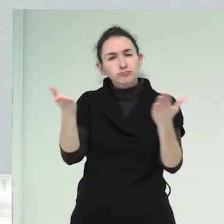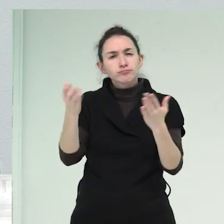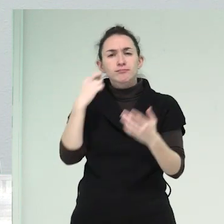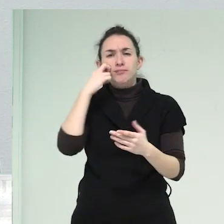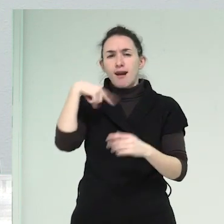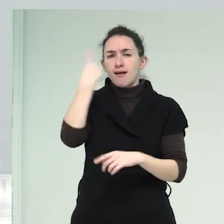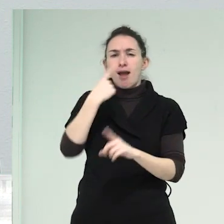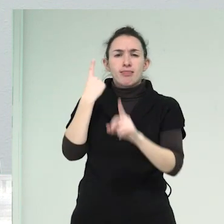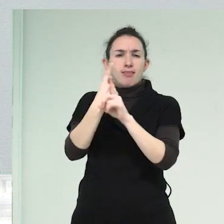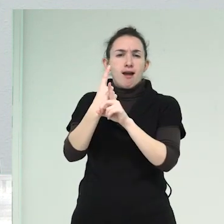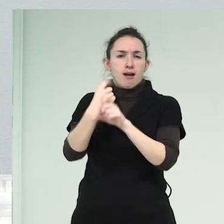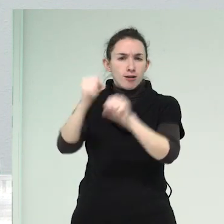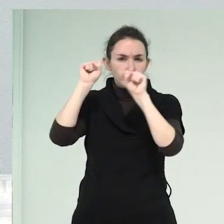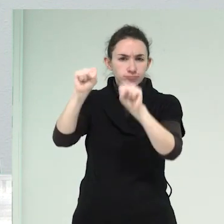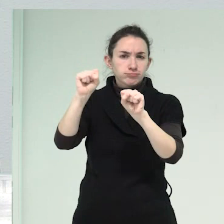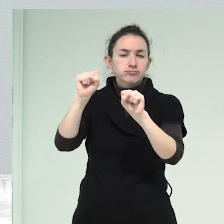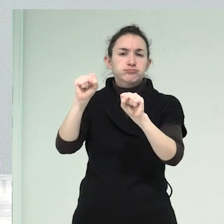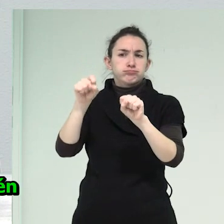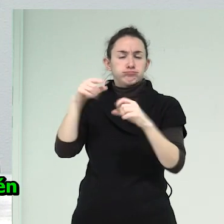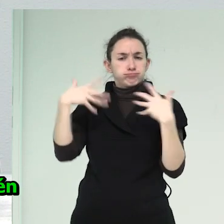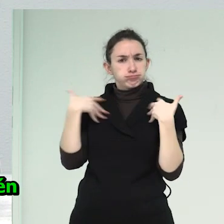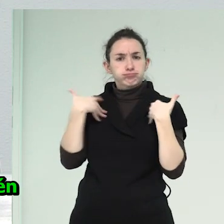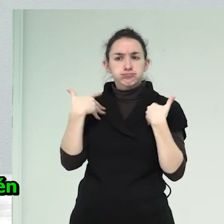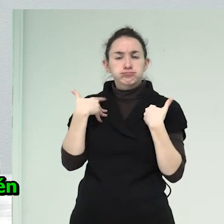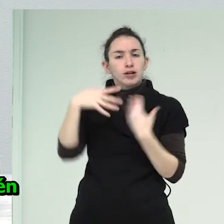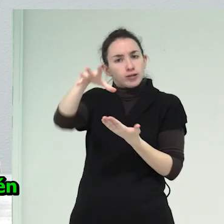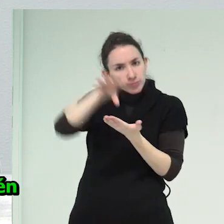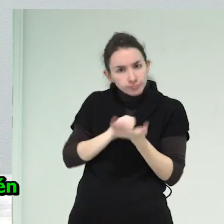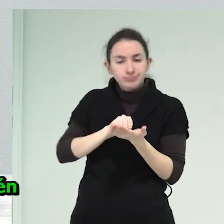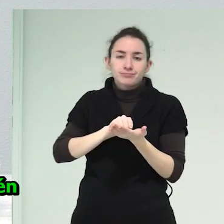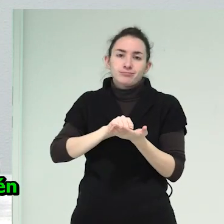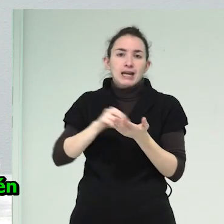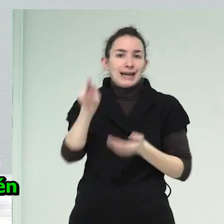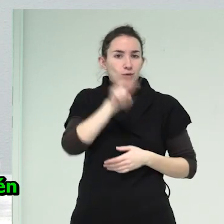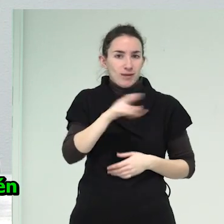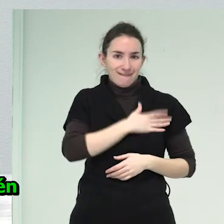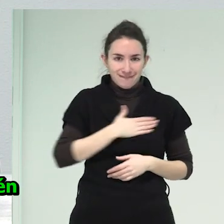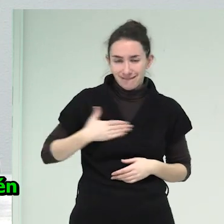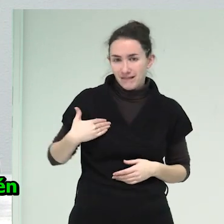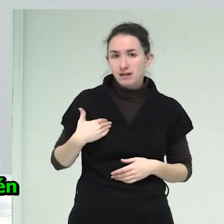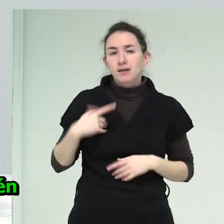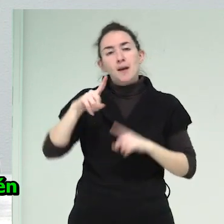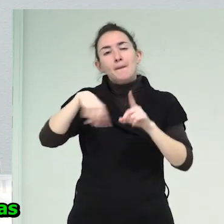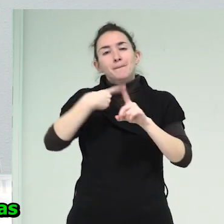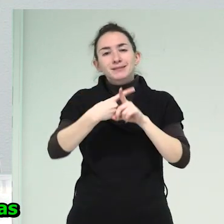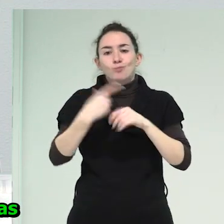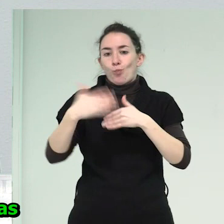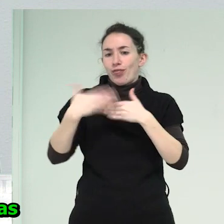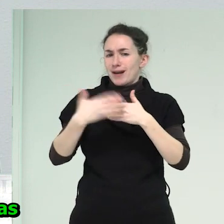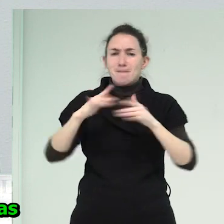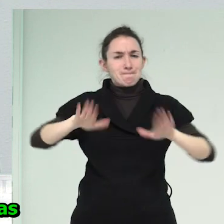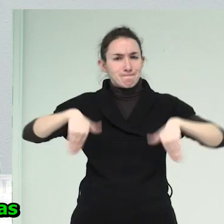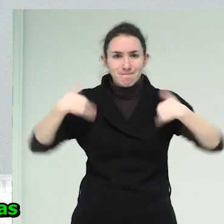o alternizadas y violentadas. Pretenden, de alguna manera, también trascender la modernidad y